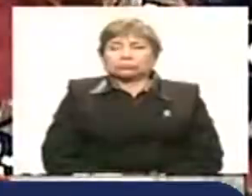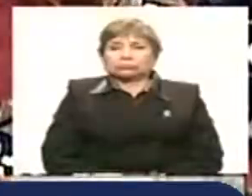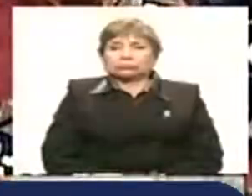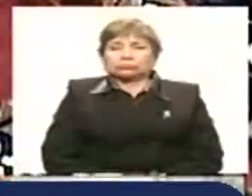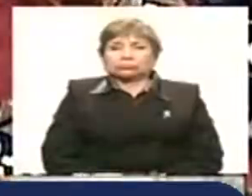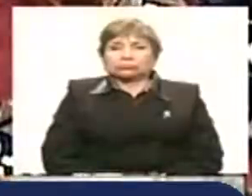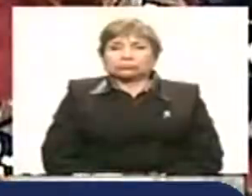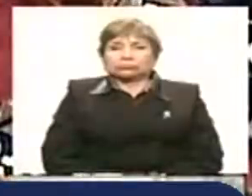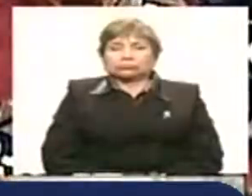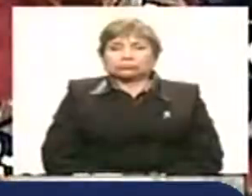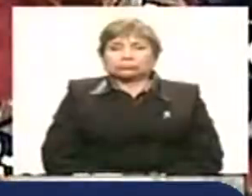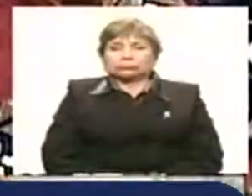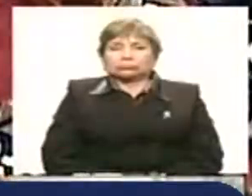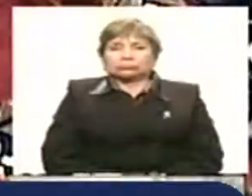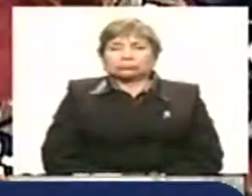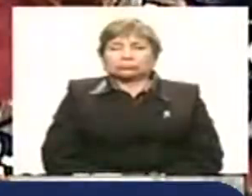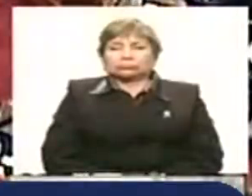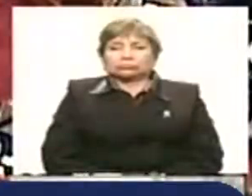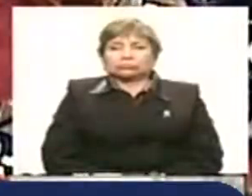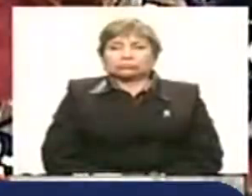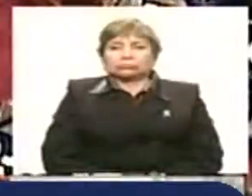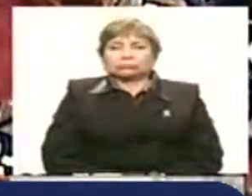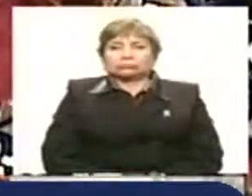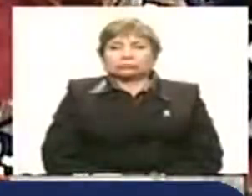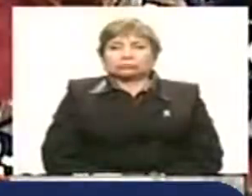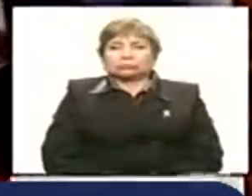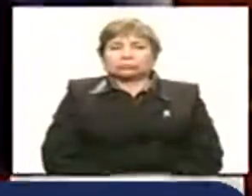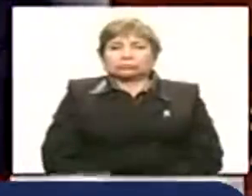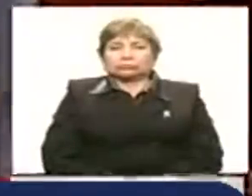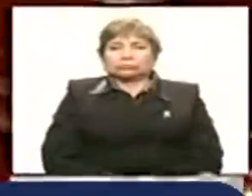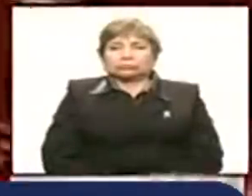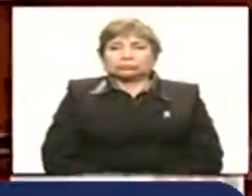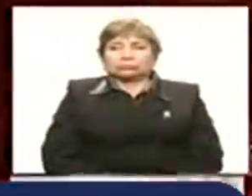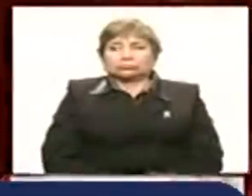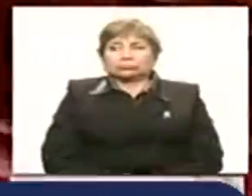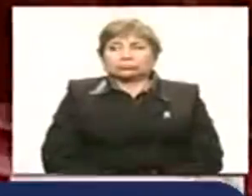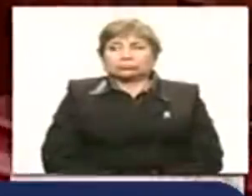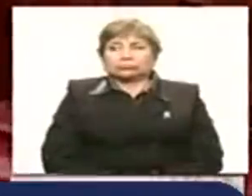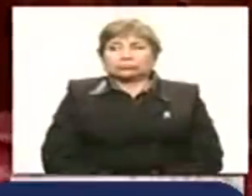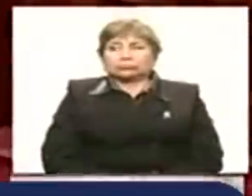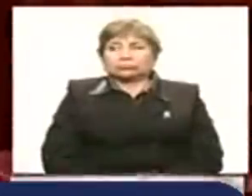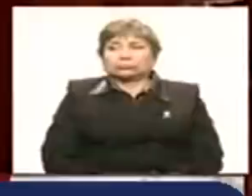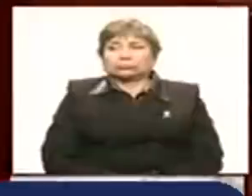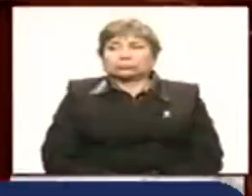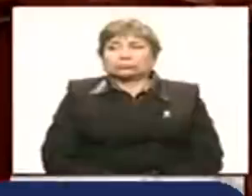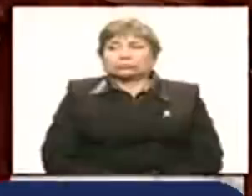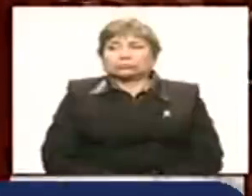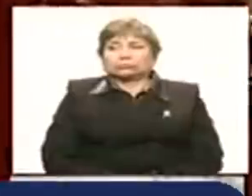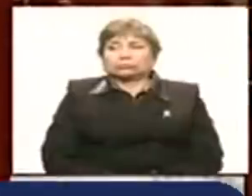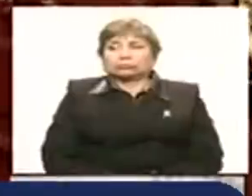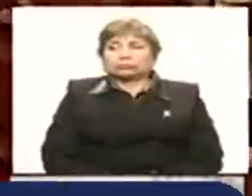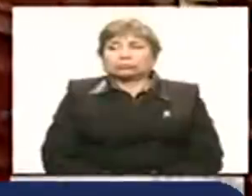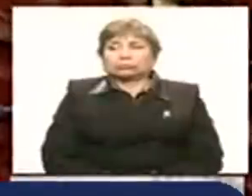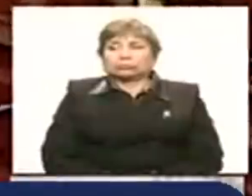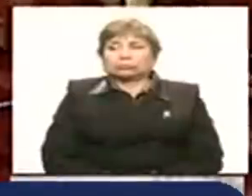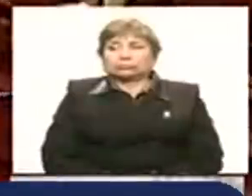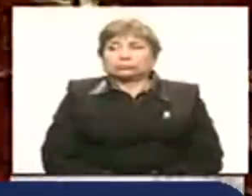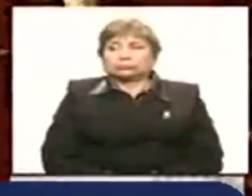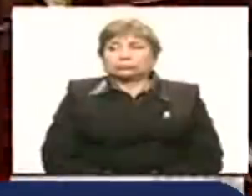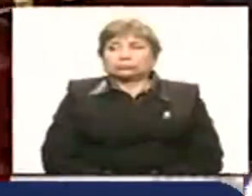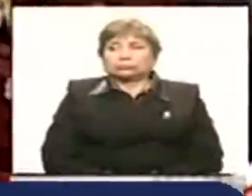Se dirige en estos momentos Patricia Chirinos hacia la zona de la mesa directiva, el lugar de la juramentación.